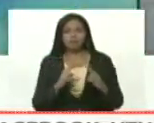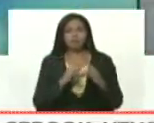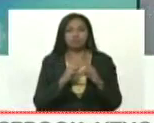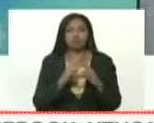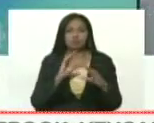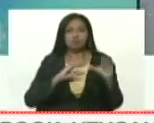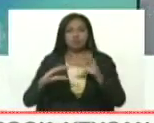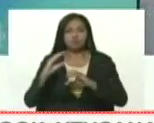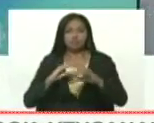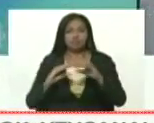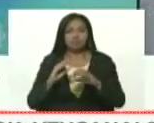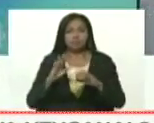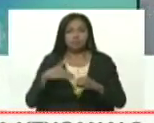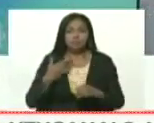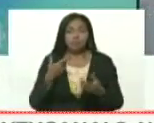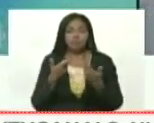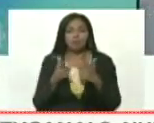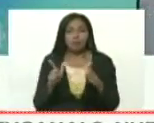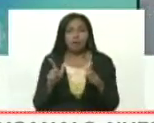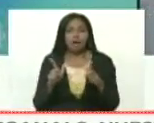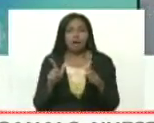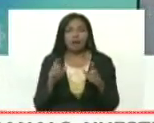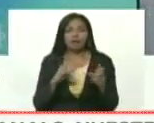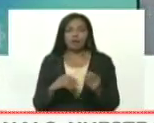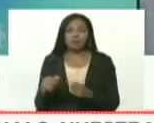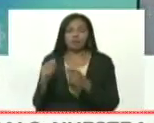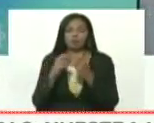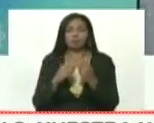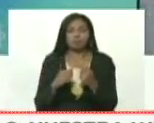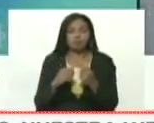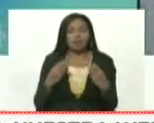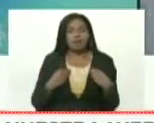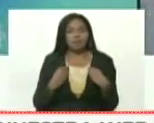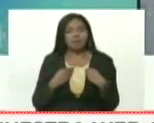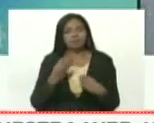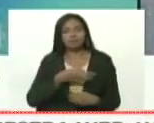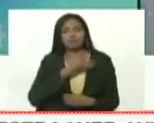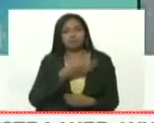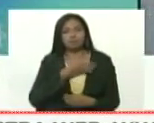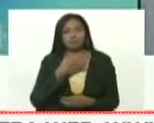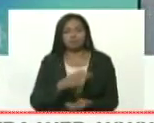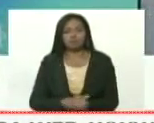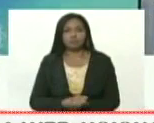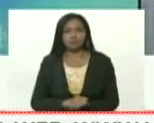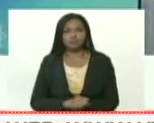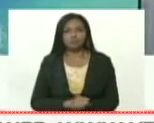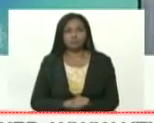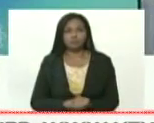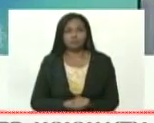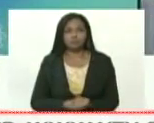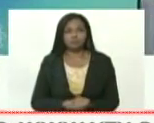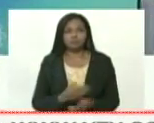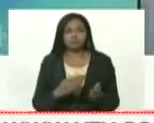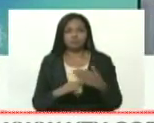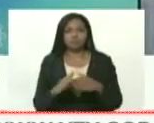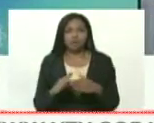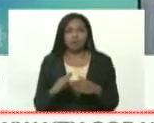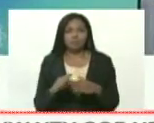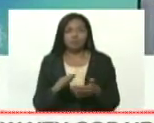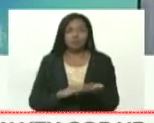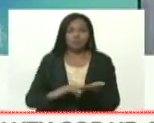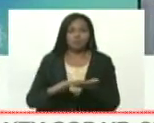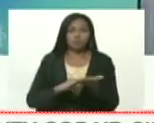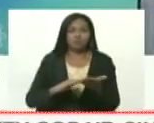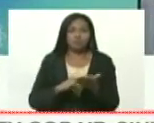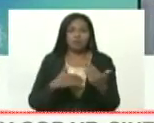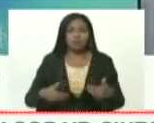y la ciencia, vamos liberando la economía, la vida social y vamos consolidando